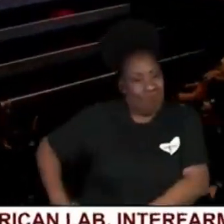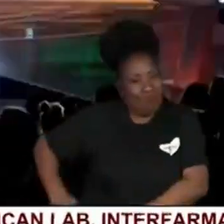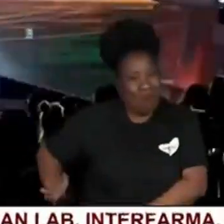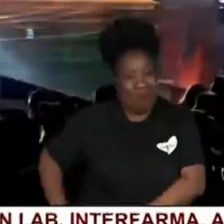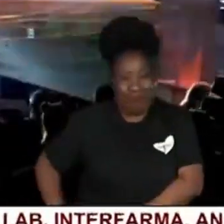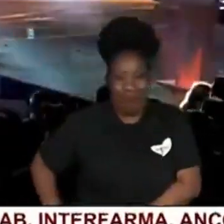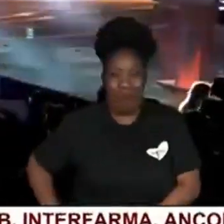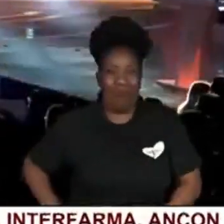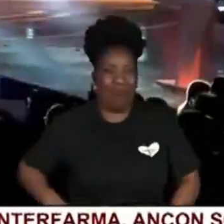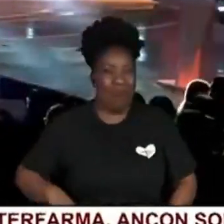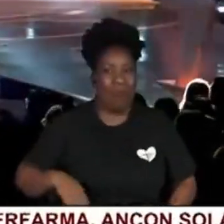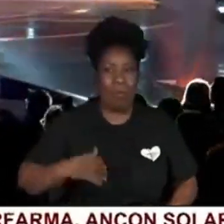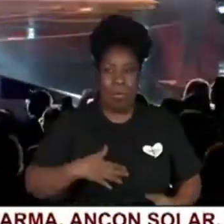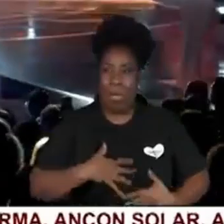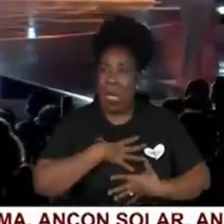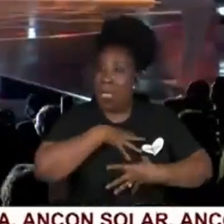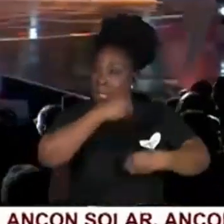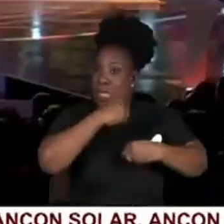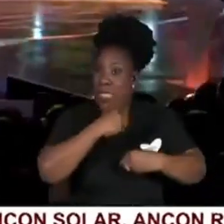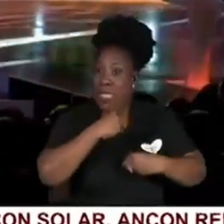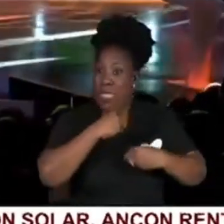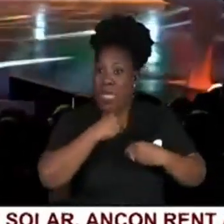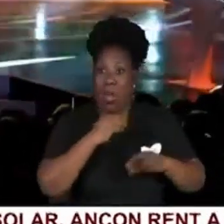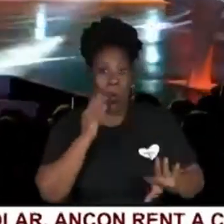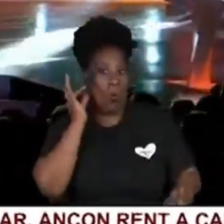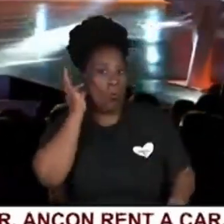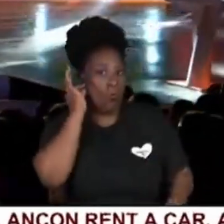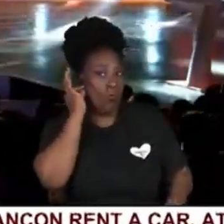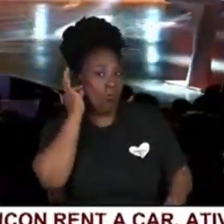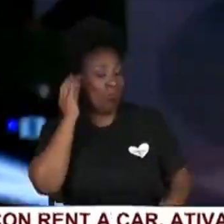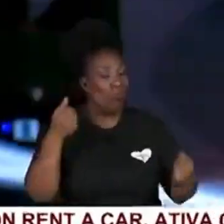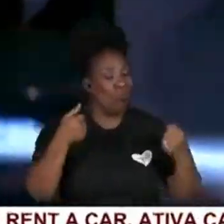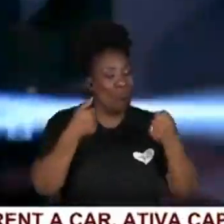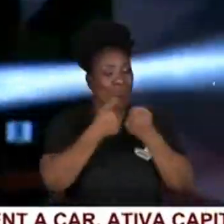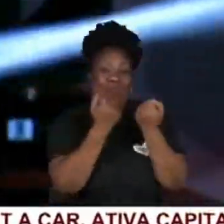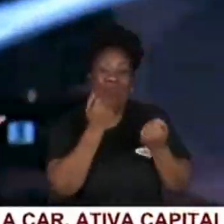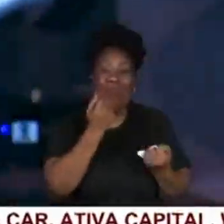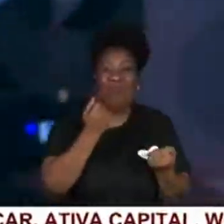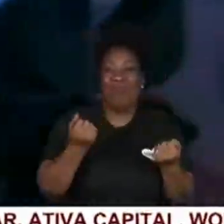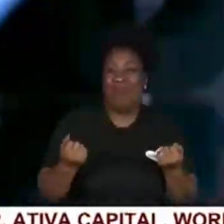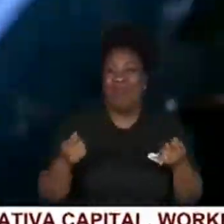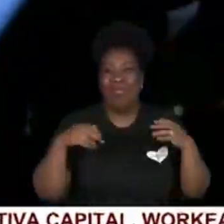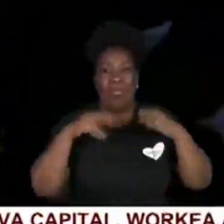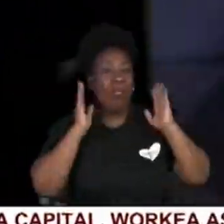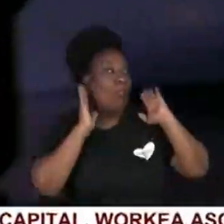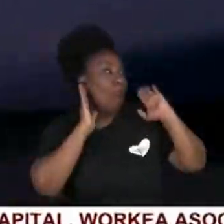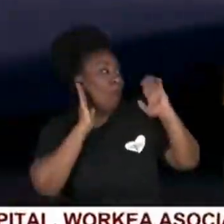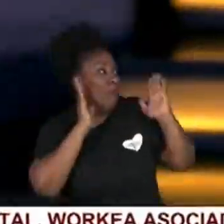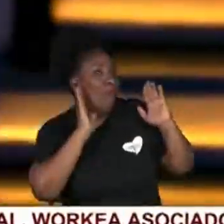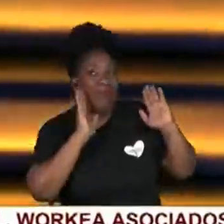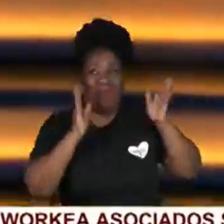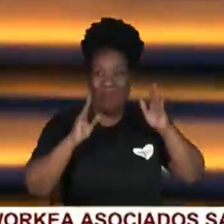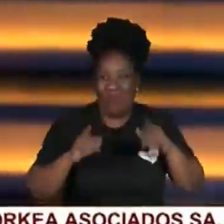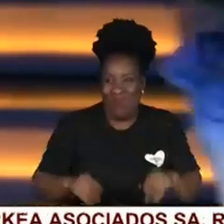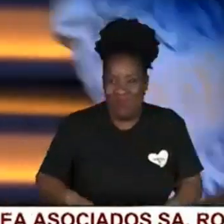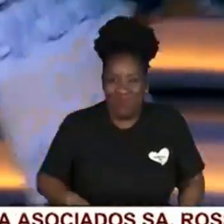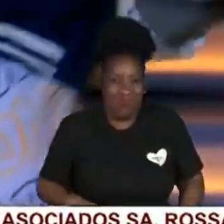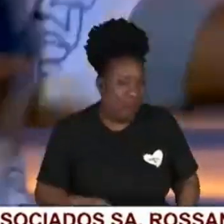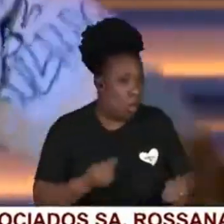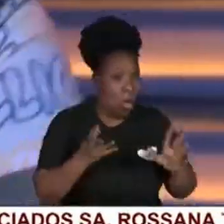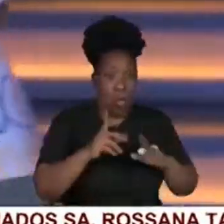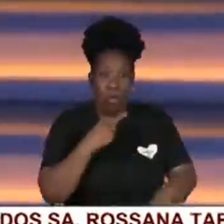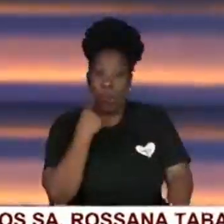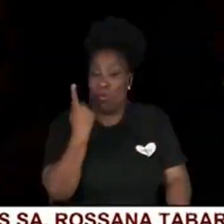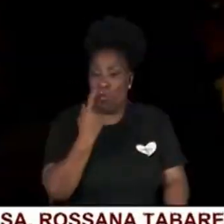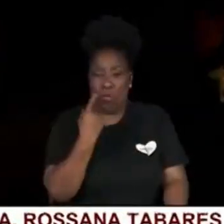¿Cómo? Salud, por el que algún día le creí, que viva el amor pero vive lejos de mí. Sí que sí, una vez más, aprendí, la